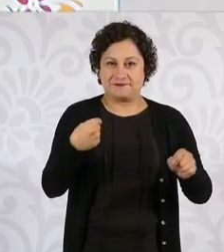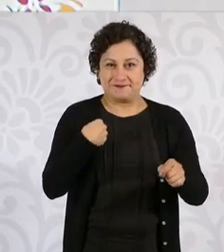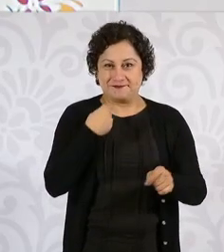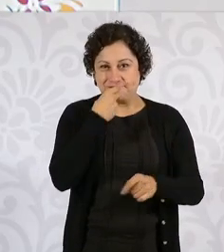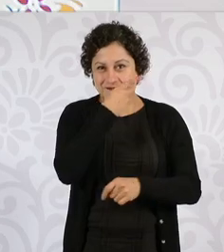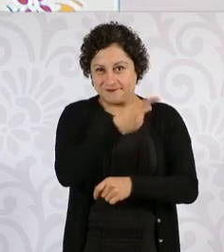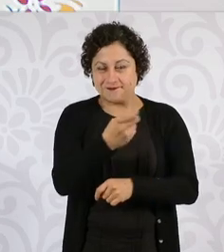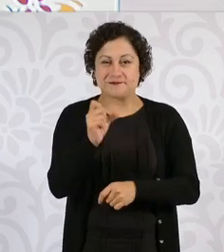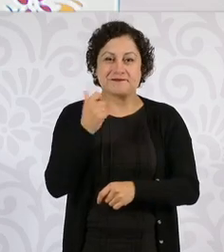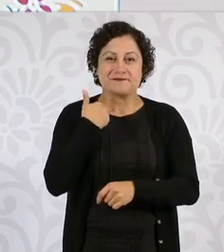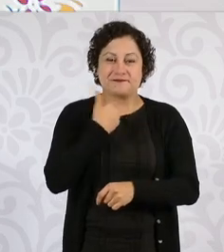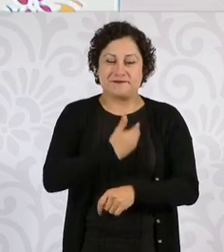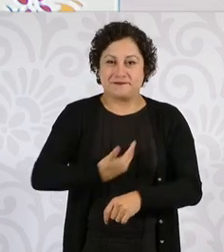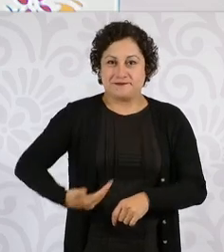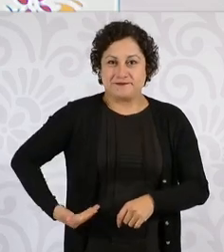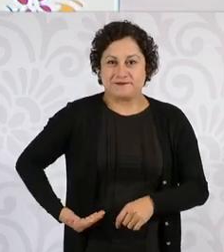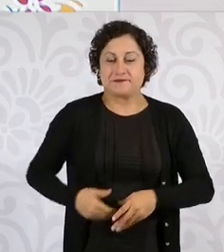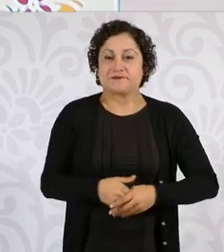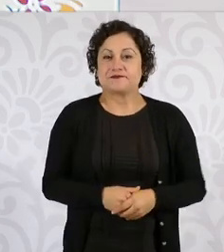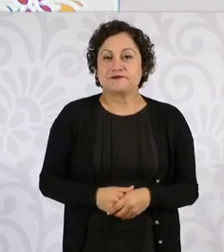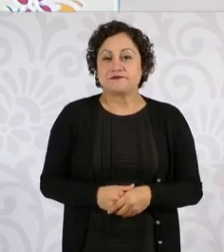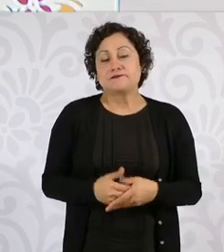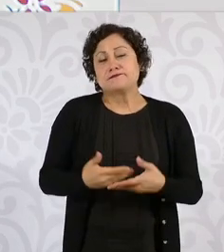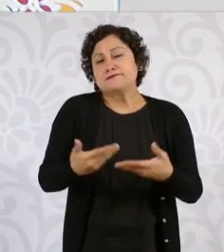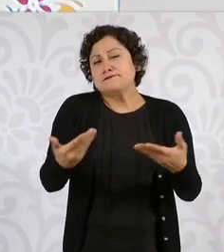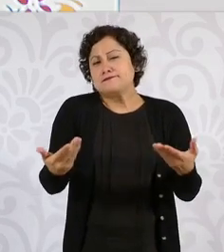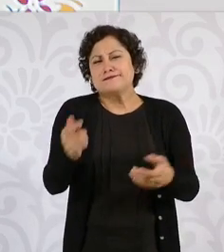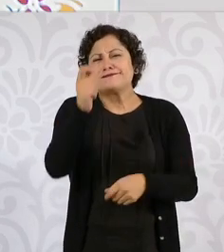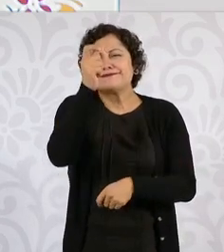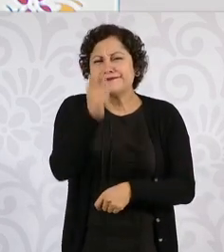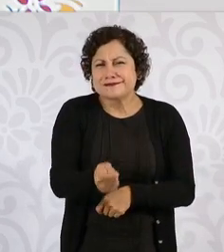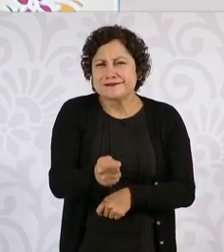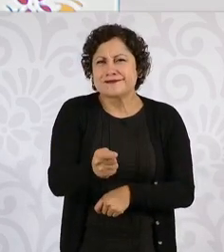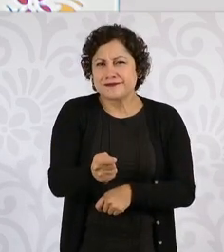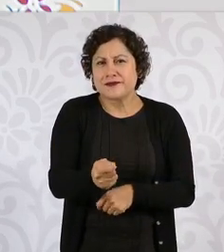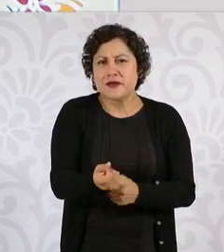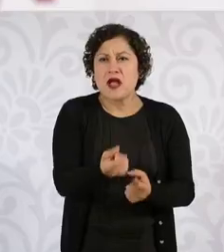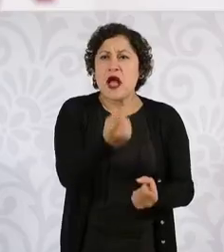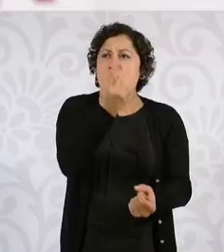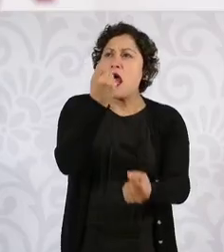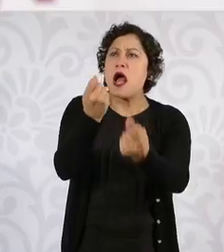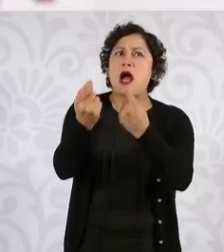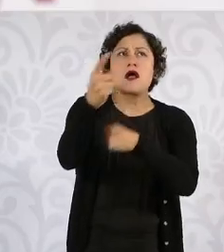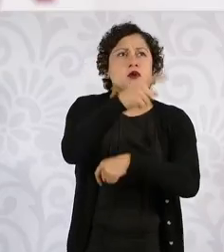Que habrá quien no esté de acuerdo con nosotros.